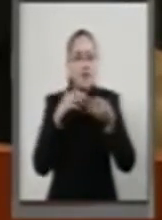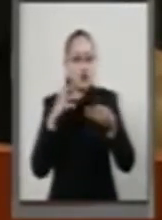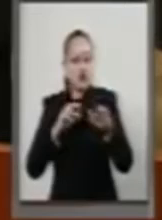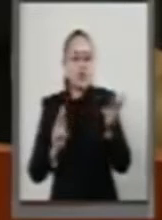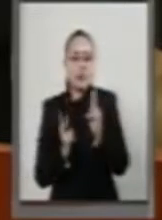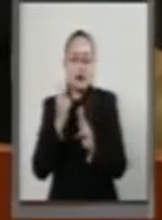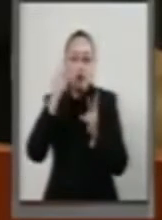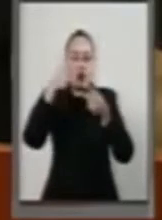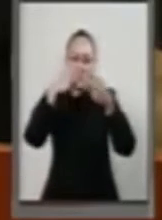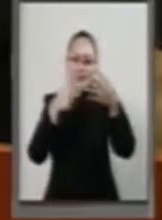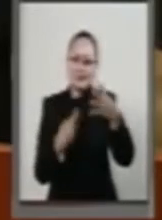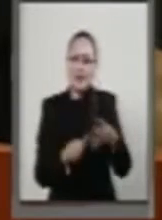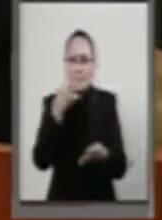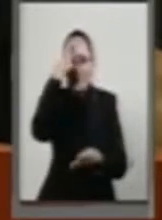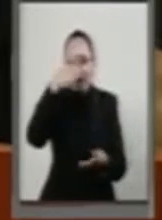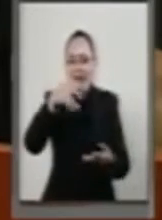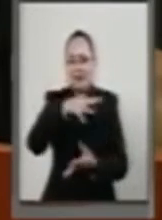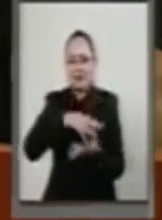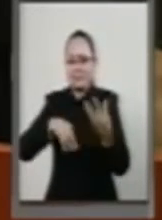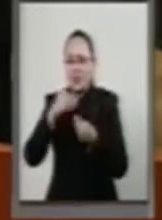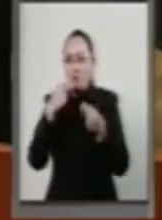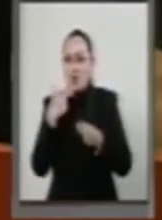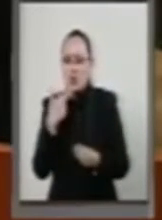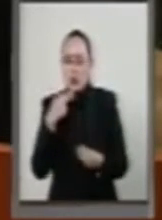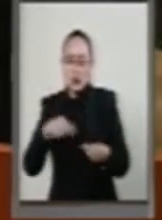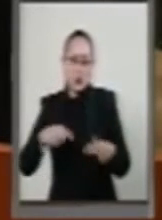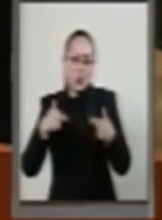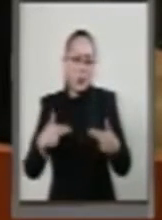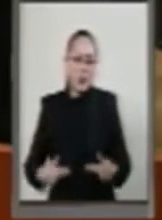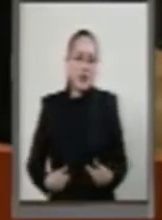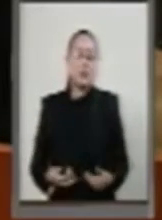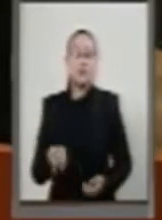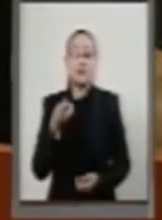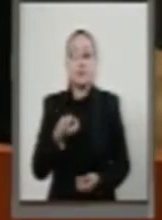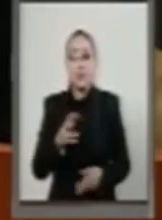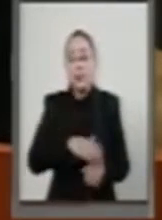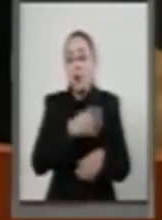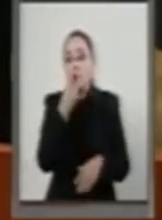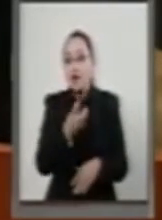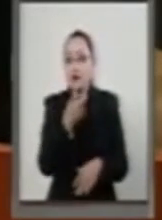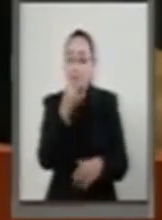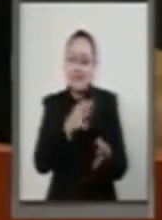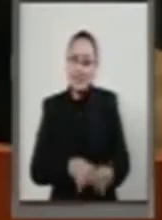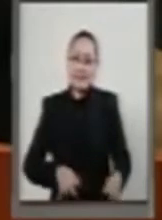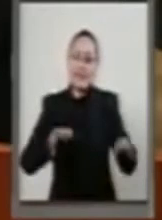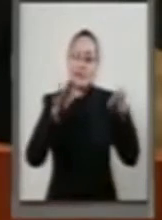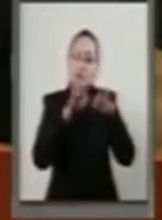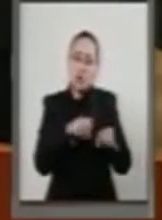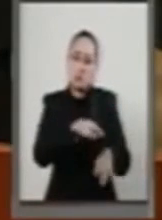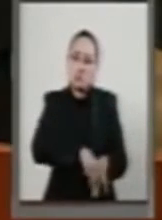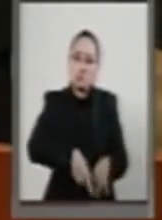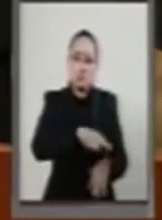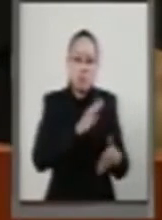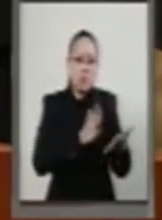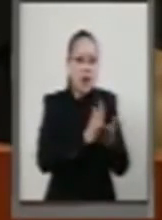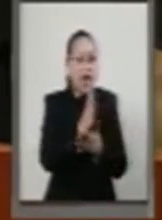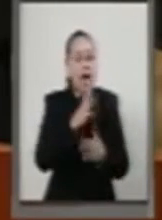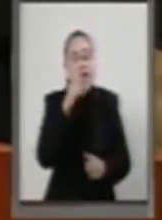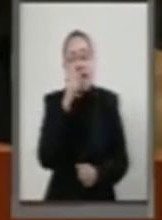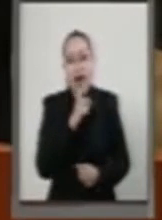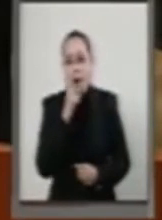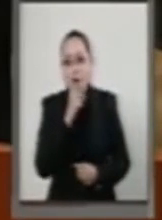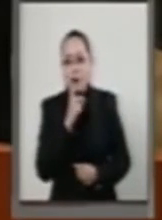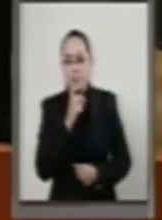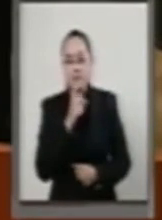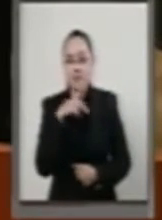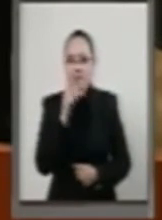verduras y legumbres para consumo humano. Por ende, es importante que tenga acceso al agua. Pero